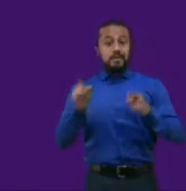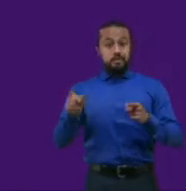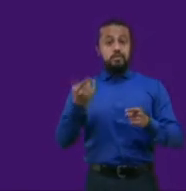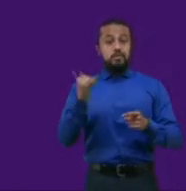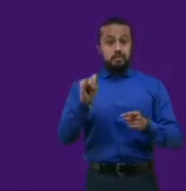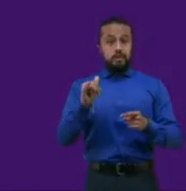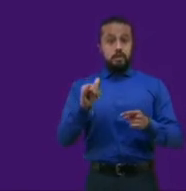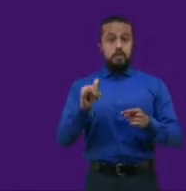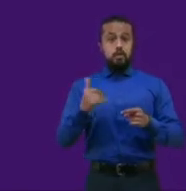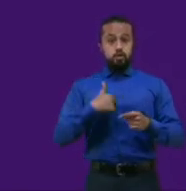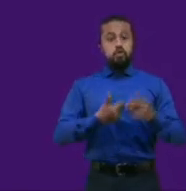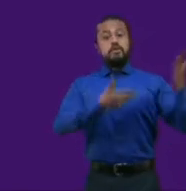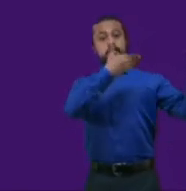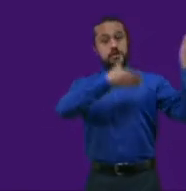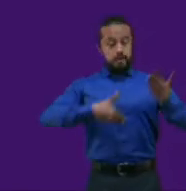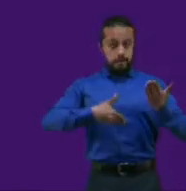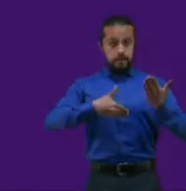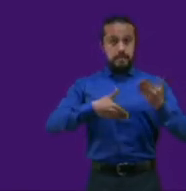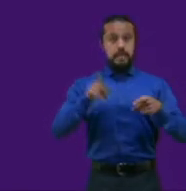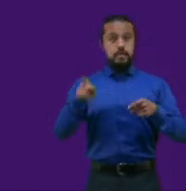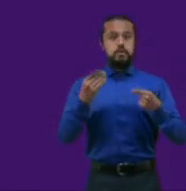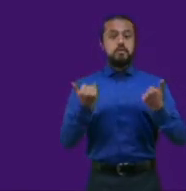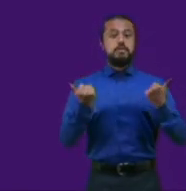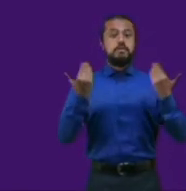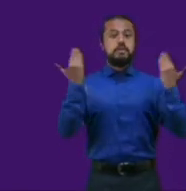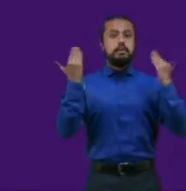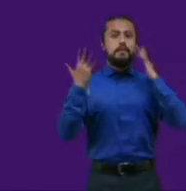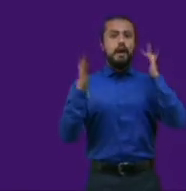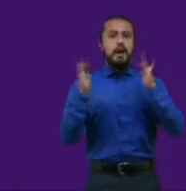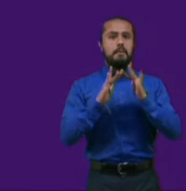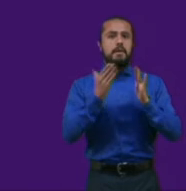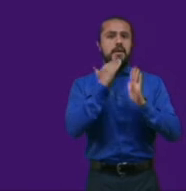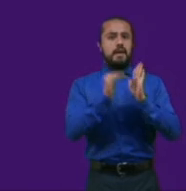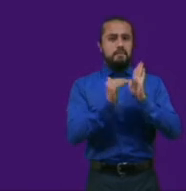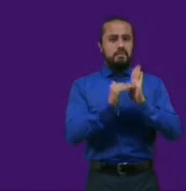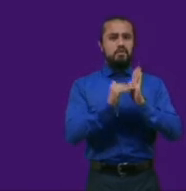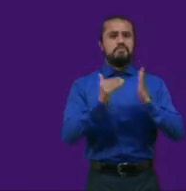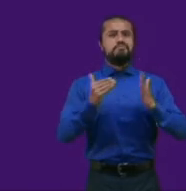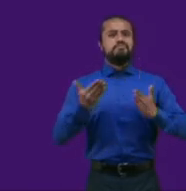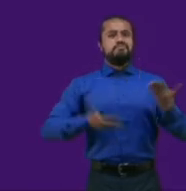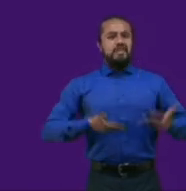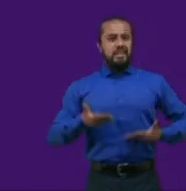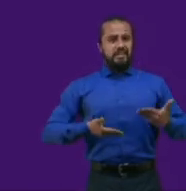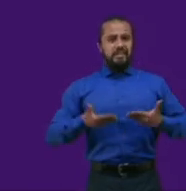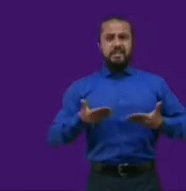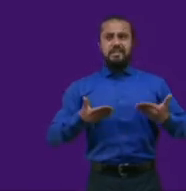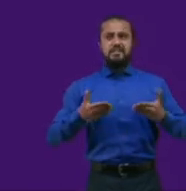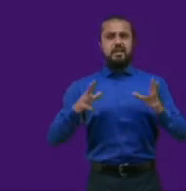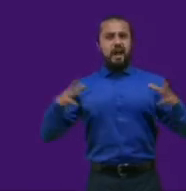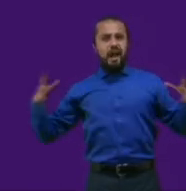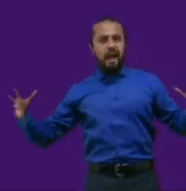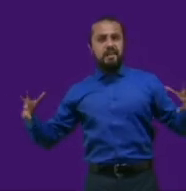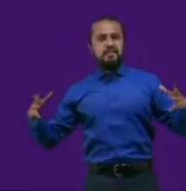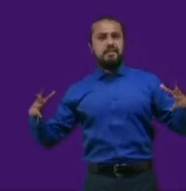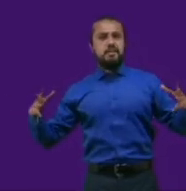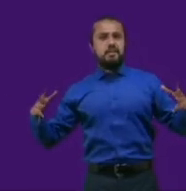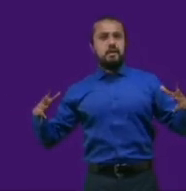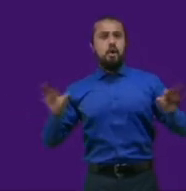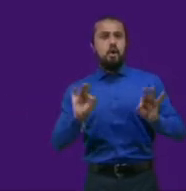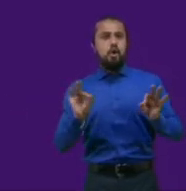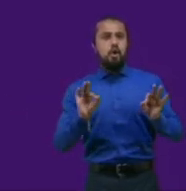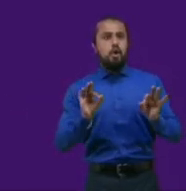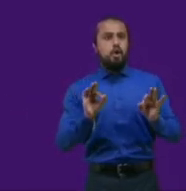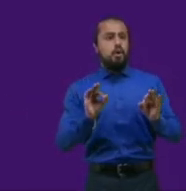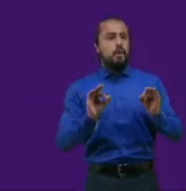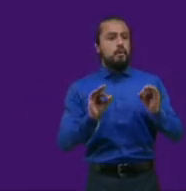de vuelta. Y esto no solo sirve para compañías B2C, también para compañías B2B. Entonces, por